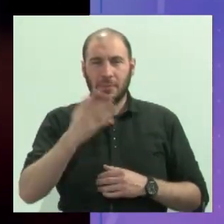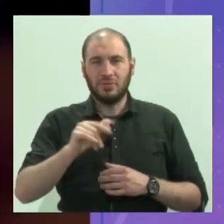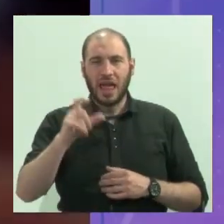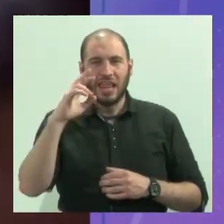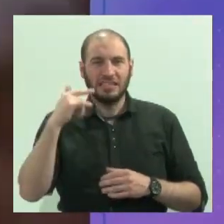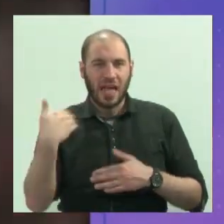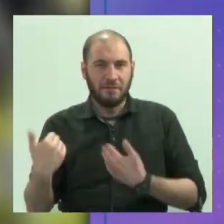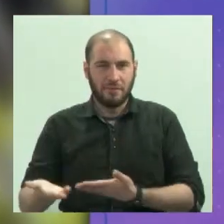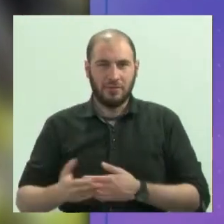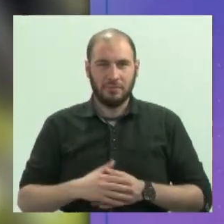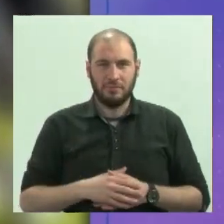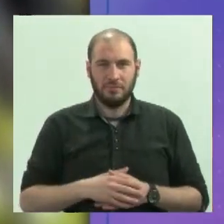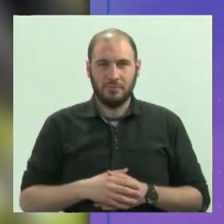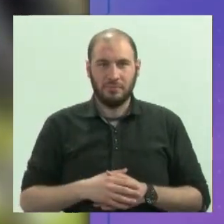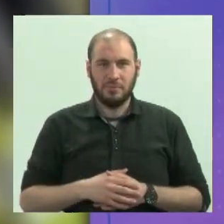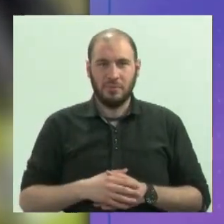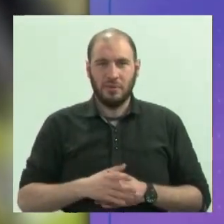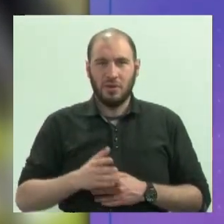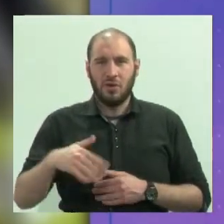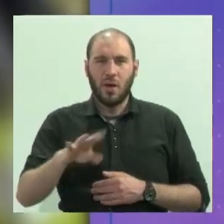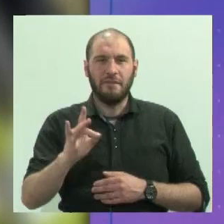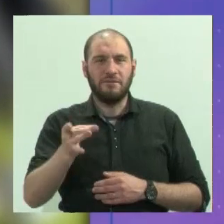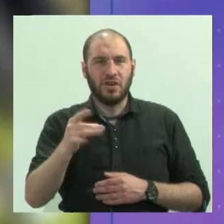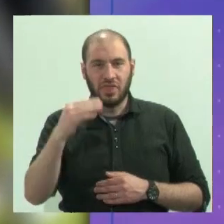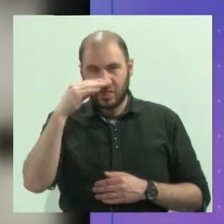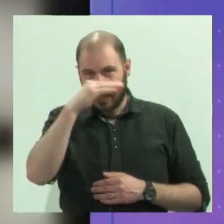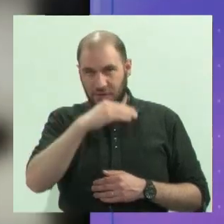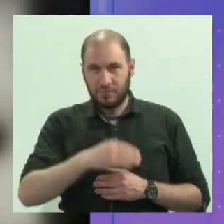lenzinistas. Desde un Ford negro